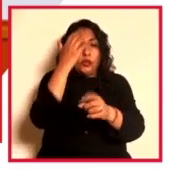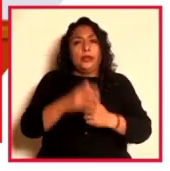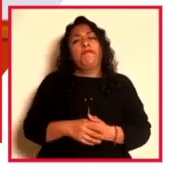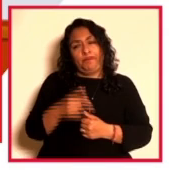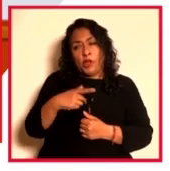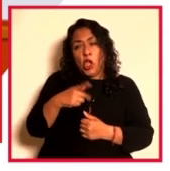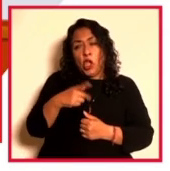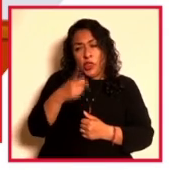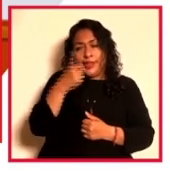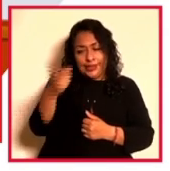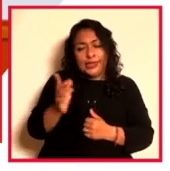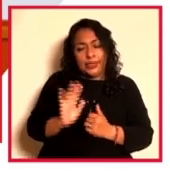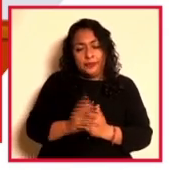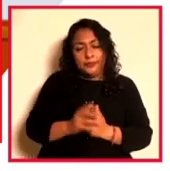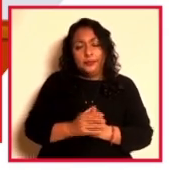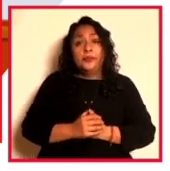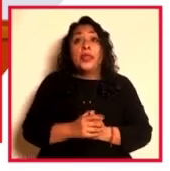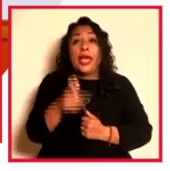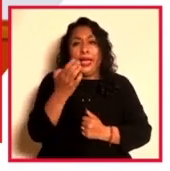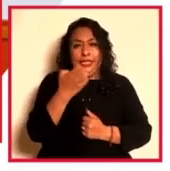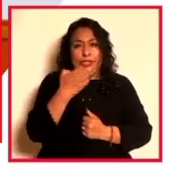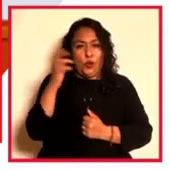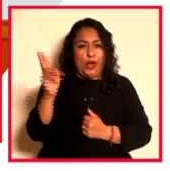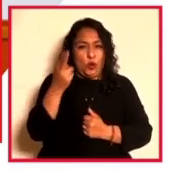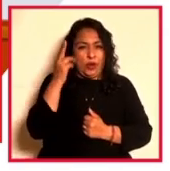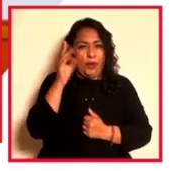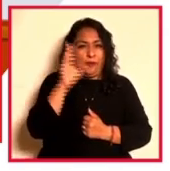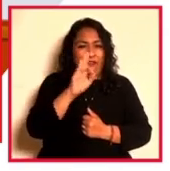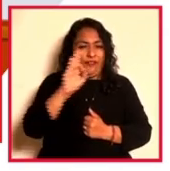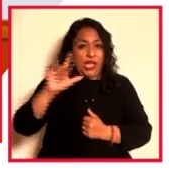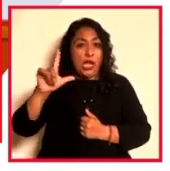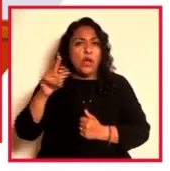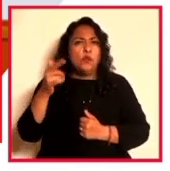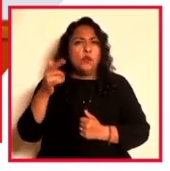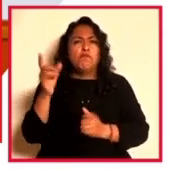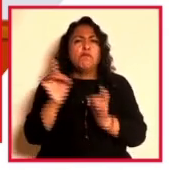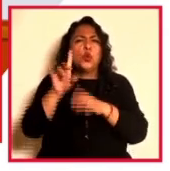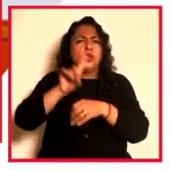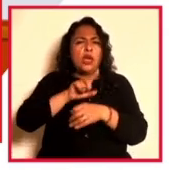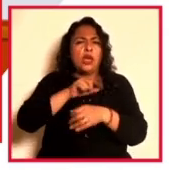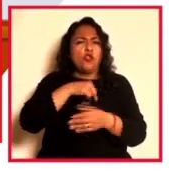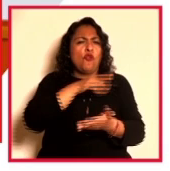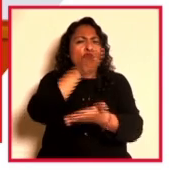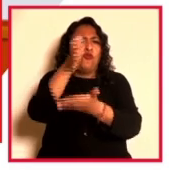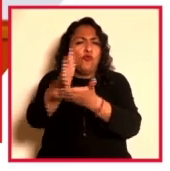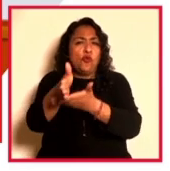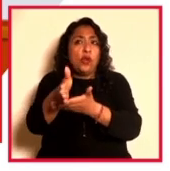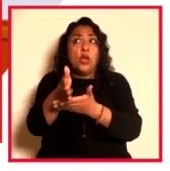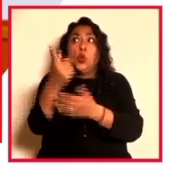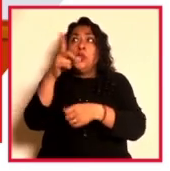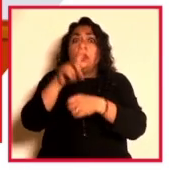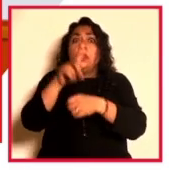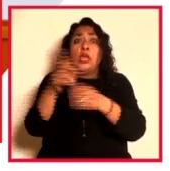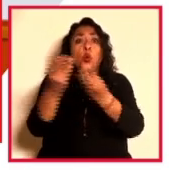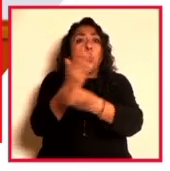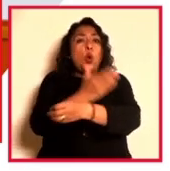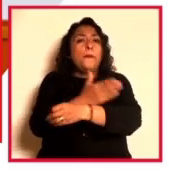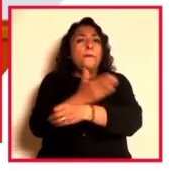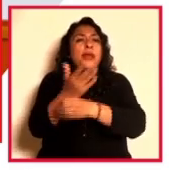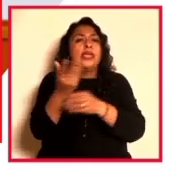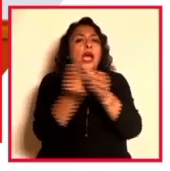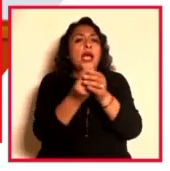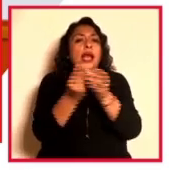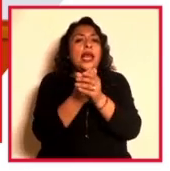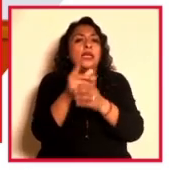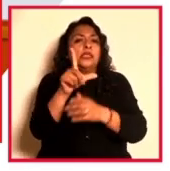en la facultad yo fui un día nada más compañera de José Emilio en una clase de latín no